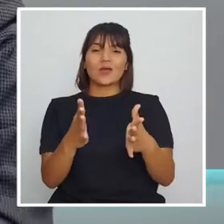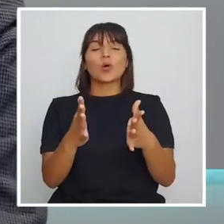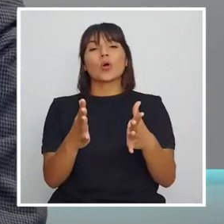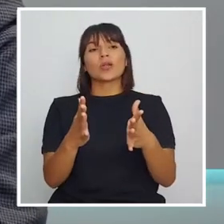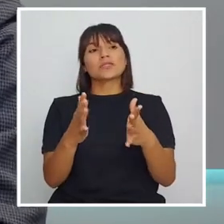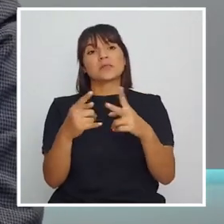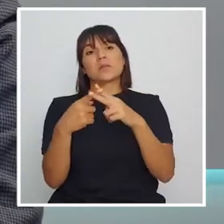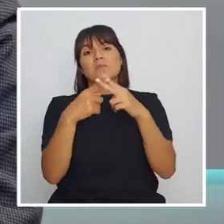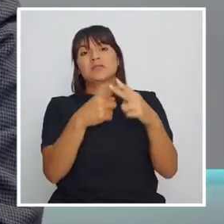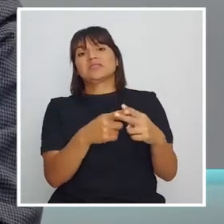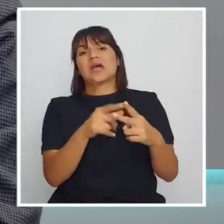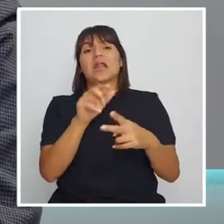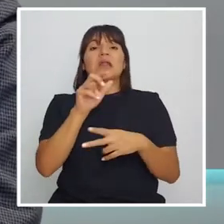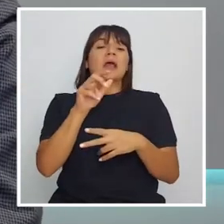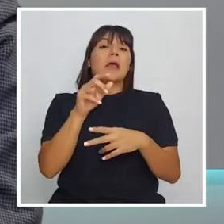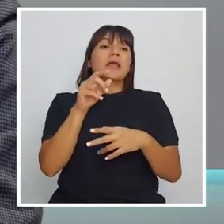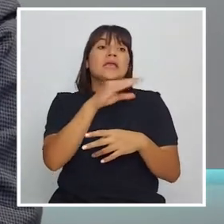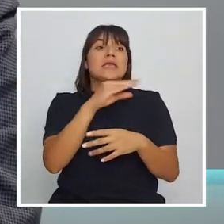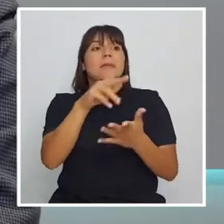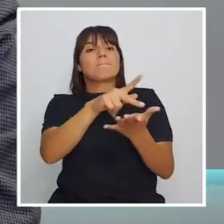meses el pago del aguinaldo.